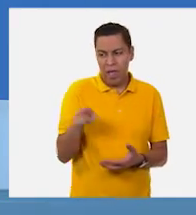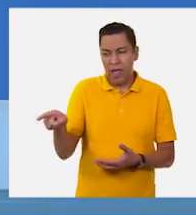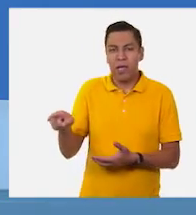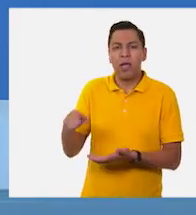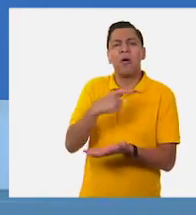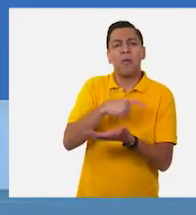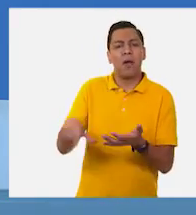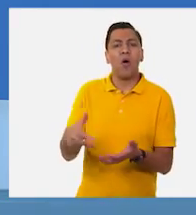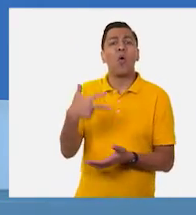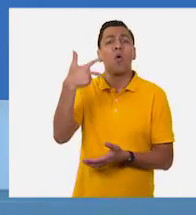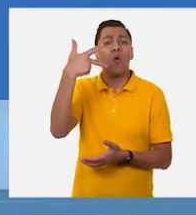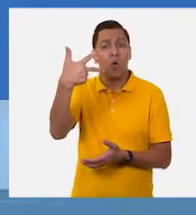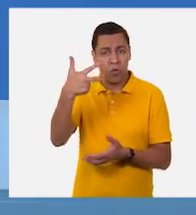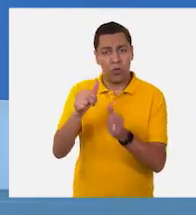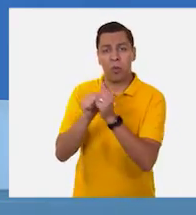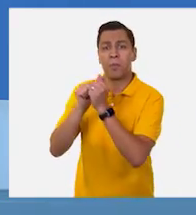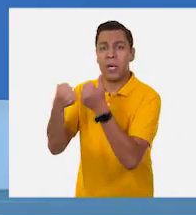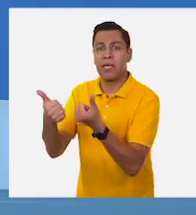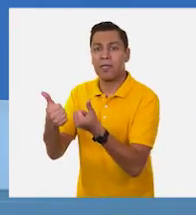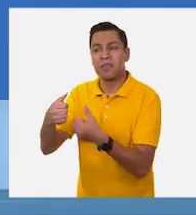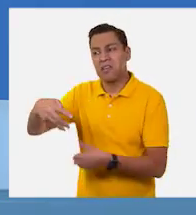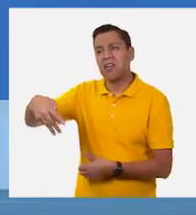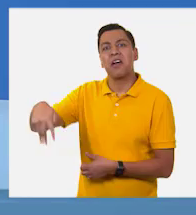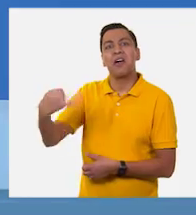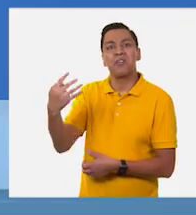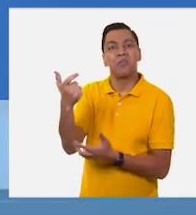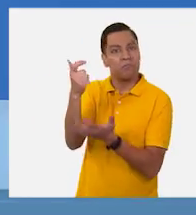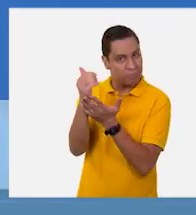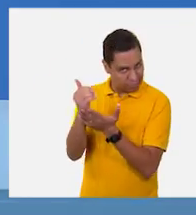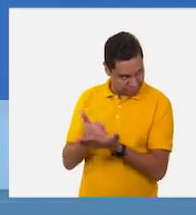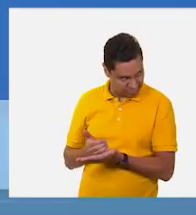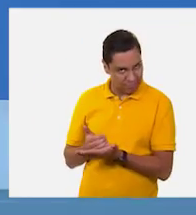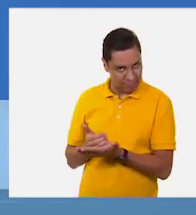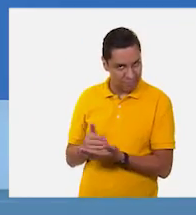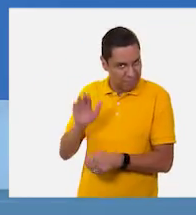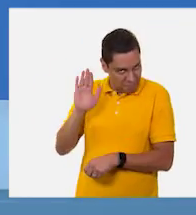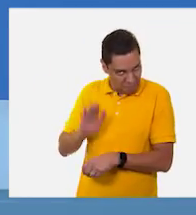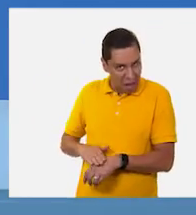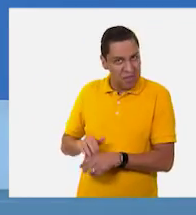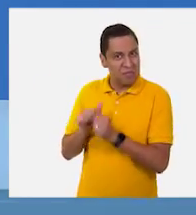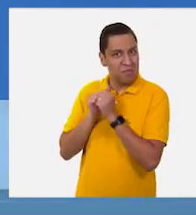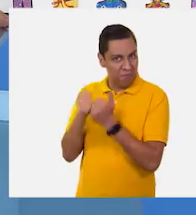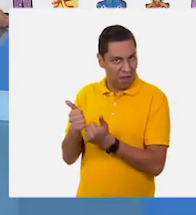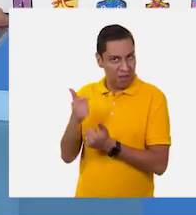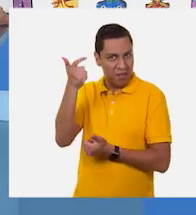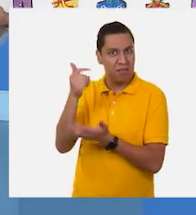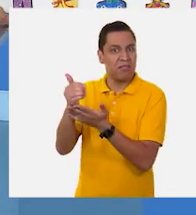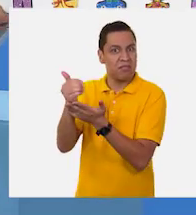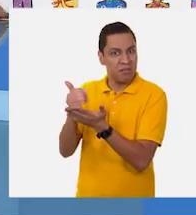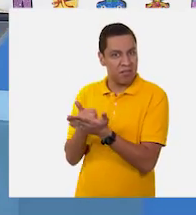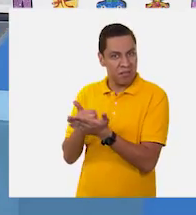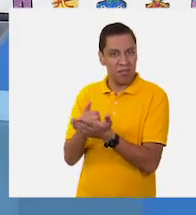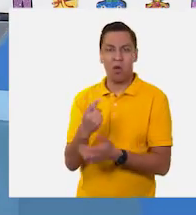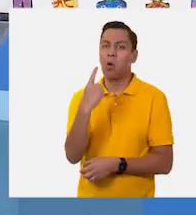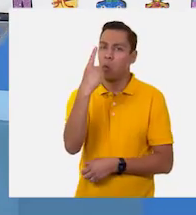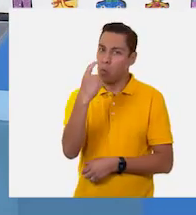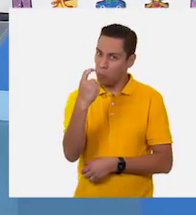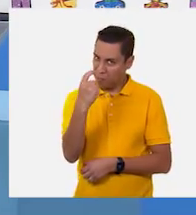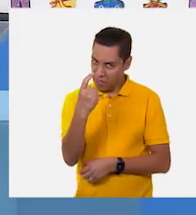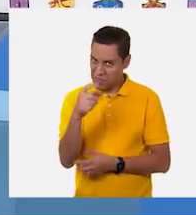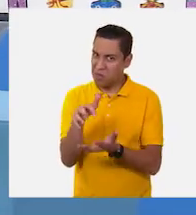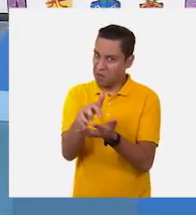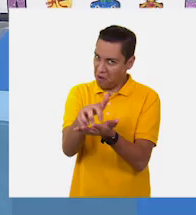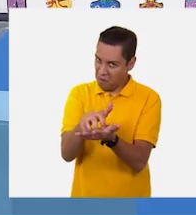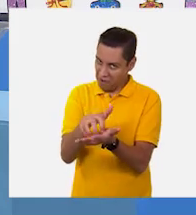panes por 14 pesos. Tendría más panes por menos dinero. Un pesito, pues es un